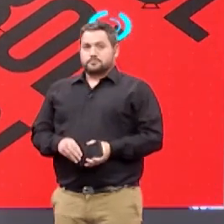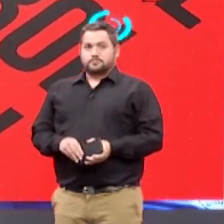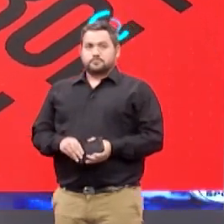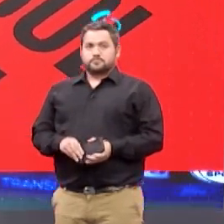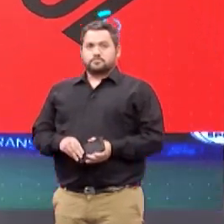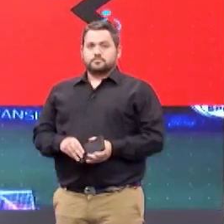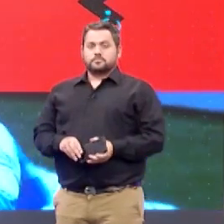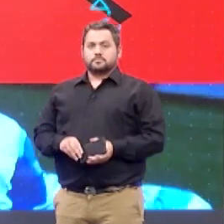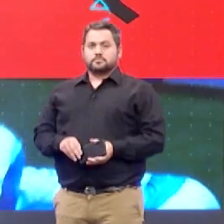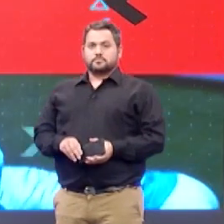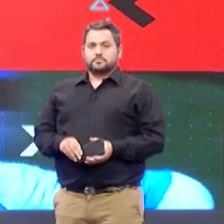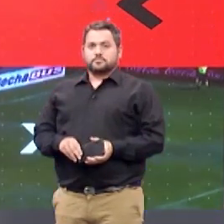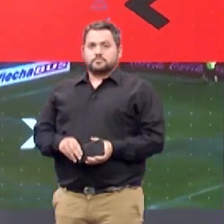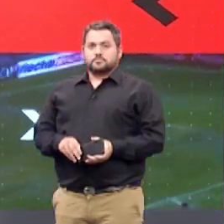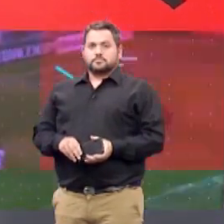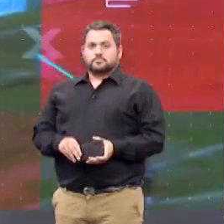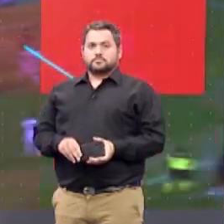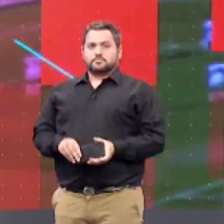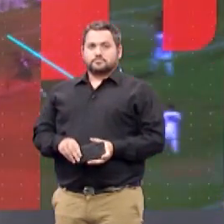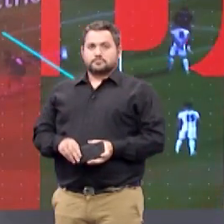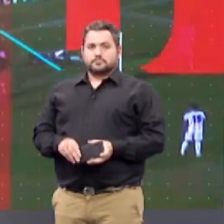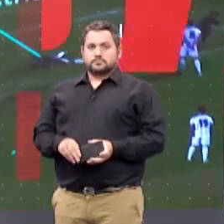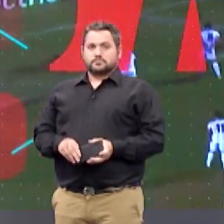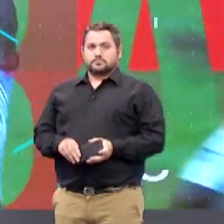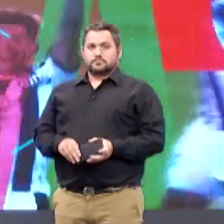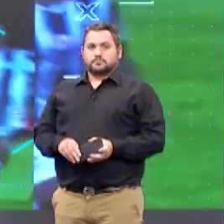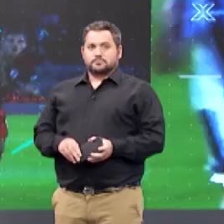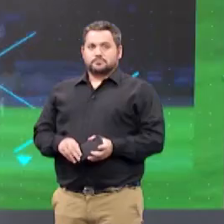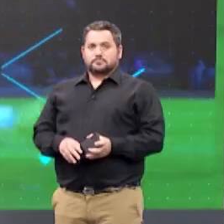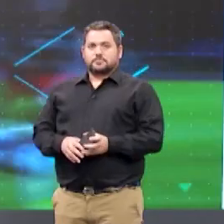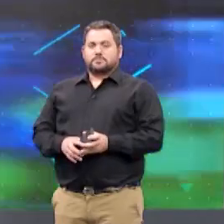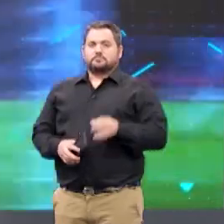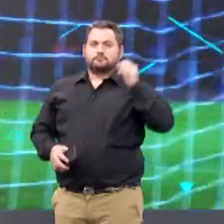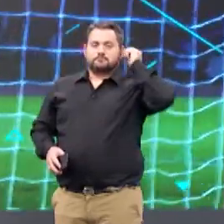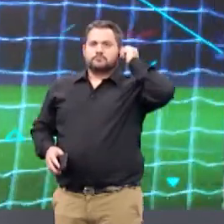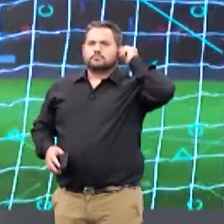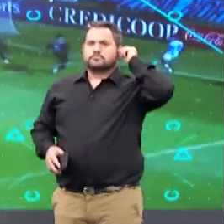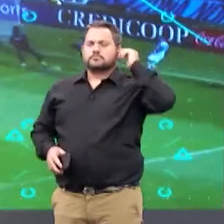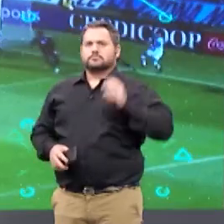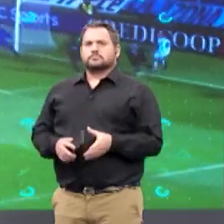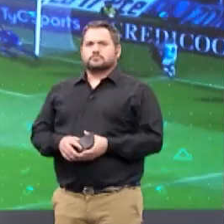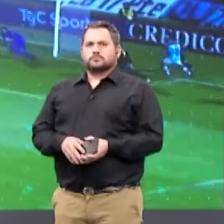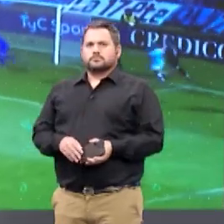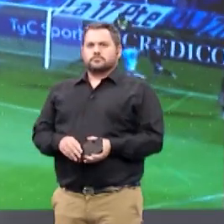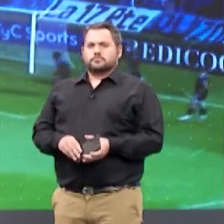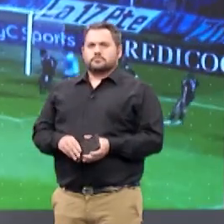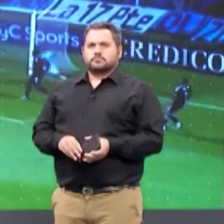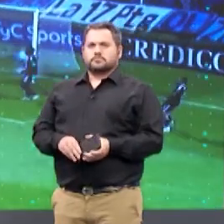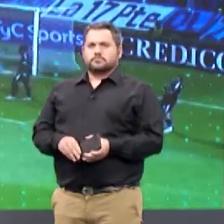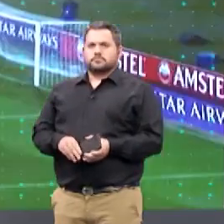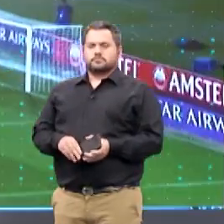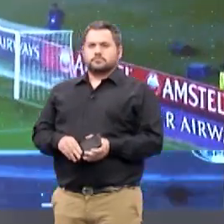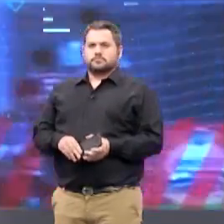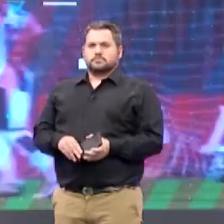Ahora sí, Neri, Mati, ¿cómo andan? ¿Cómo les va? Chicos, buen día. ¿Cómo andamos? ¿Todo bien? Bien, bien. Acá un poquito jodido la voz. ¿Se van a reír?